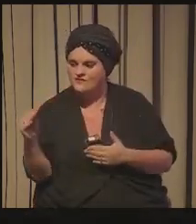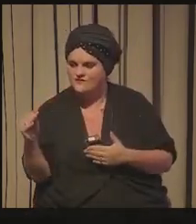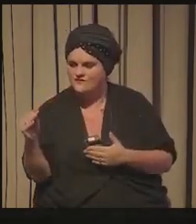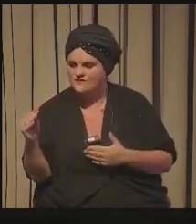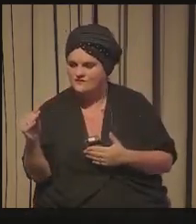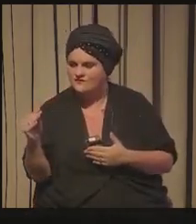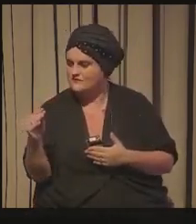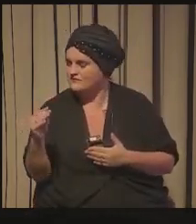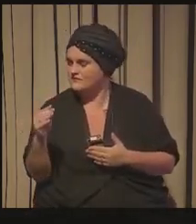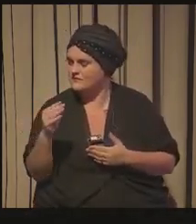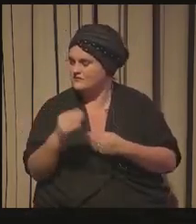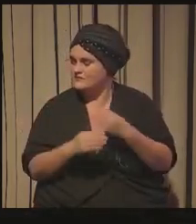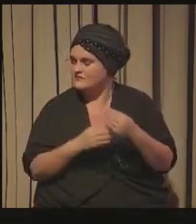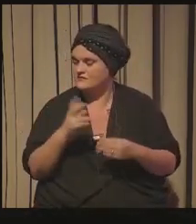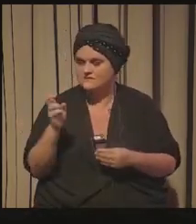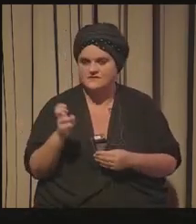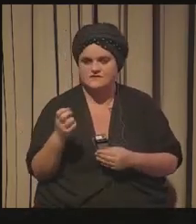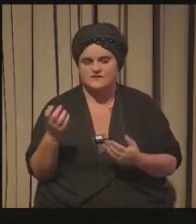obtienen los hechos?